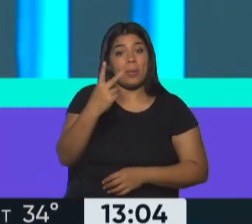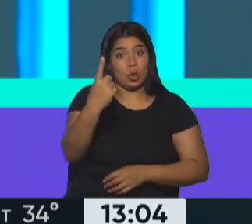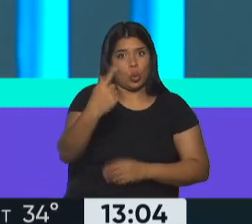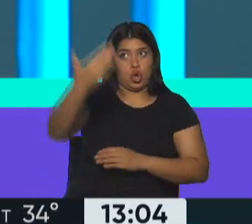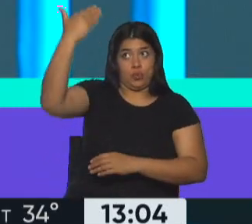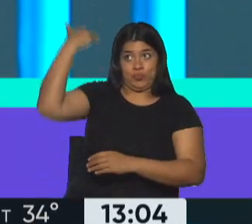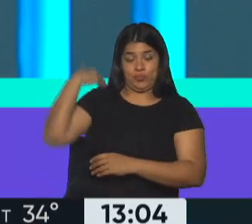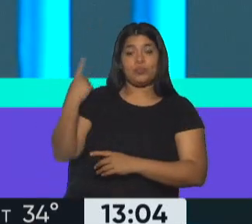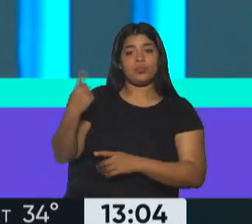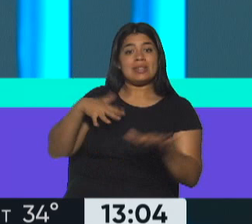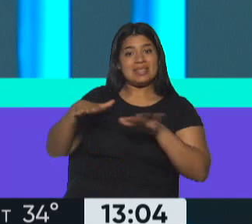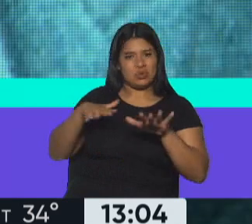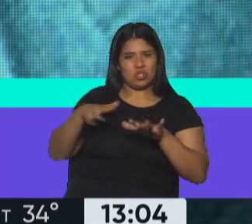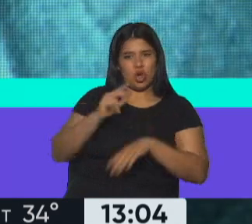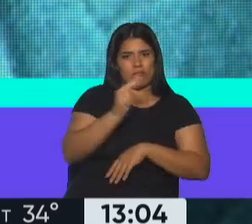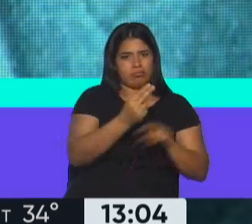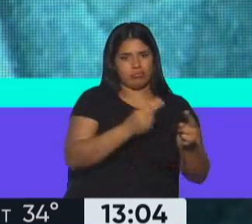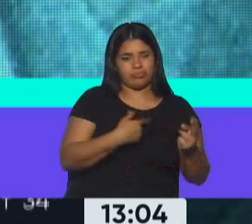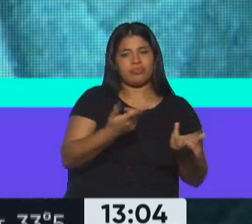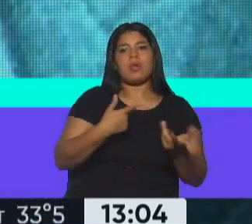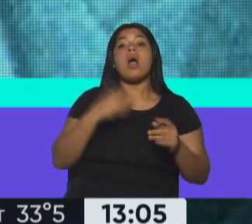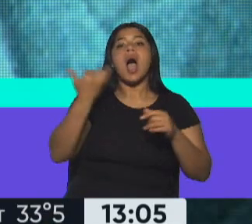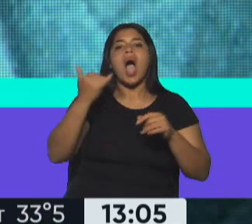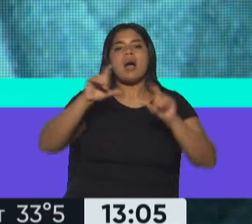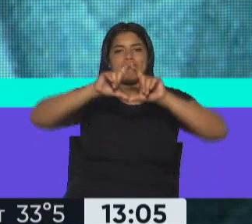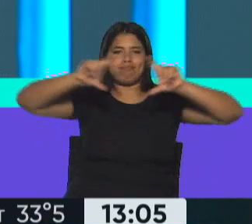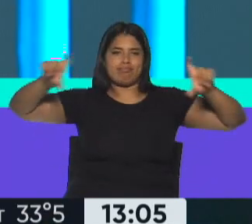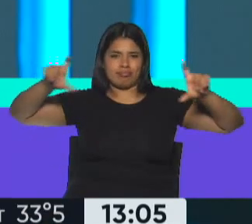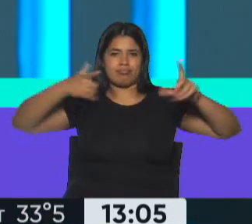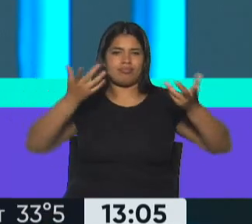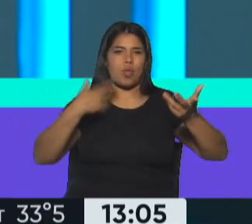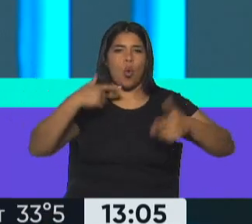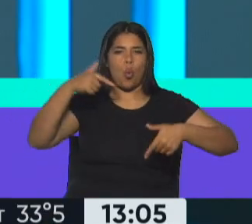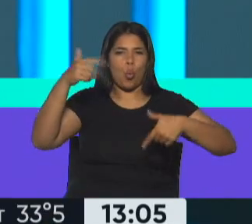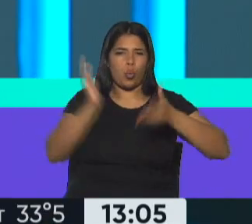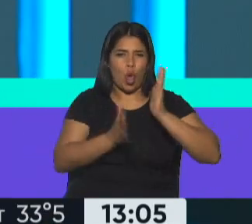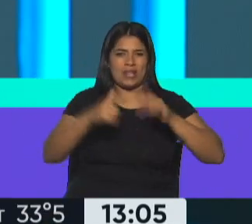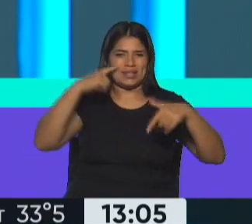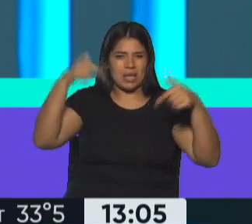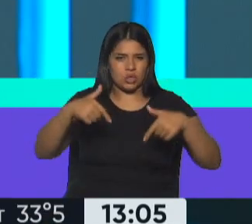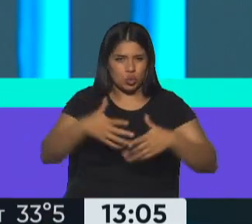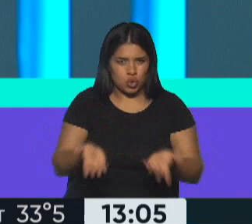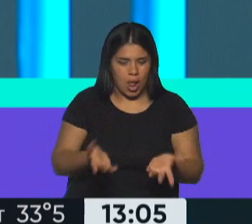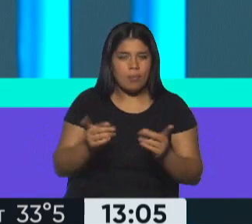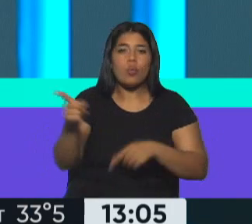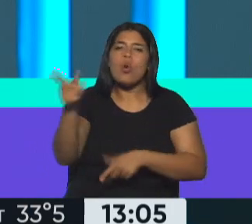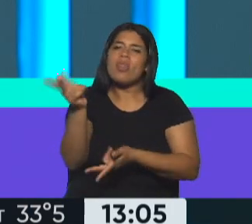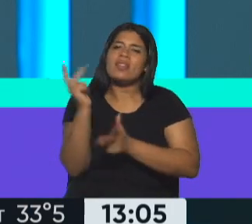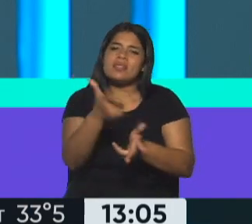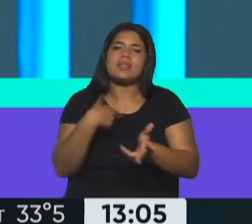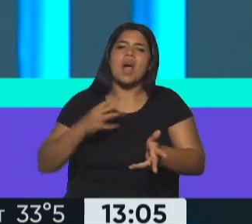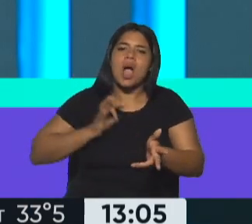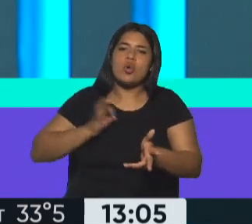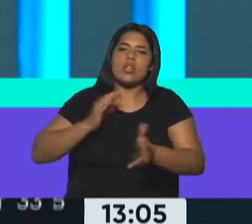una placa nos decías en realidad un cartel identificatorio de esta violencia institucional pero vos decías bueno uno se sostiene en el paso de los años recién pude